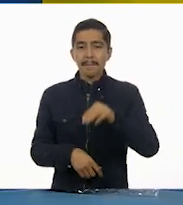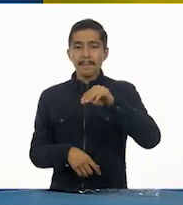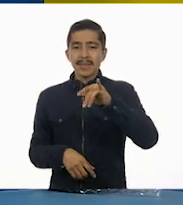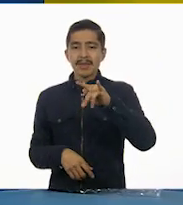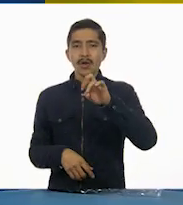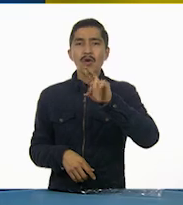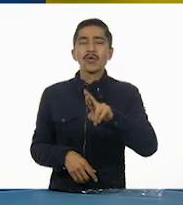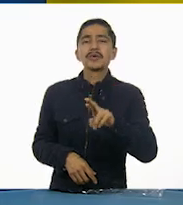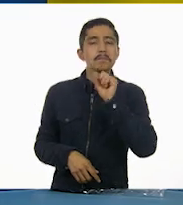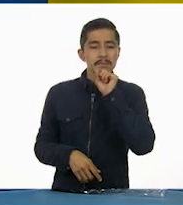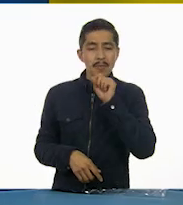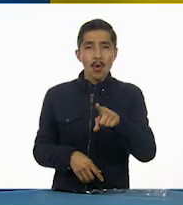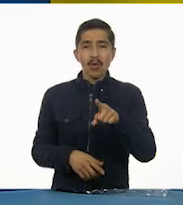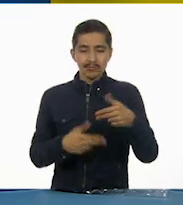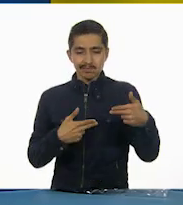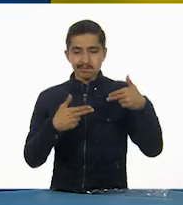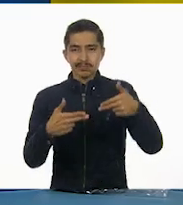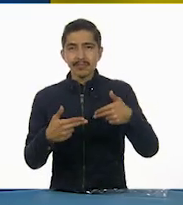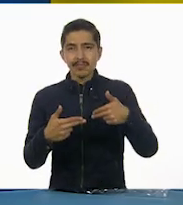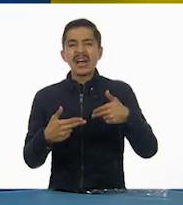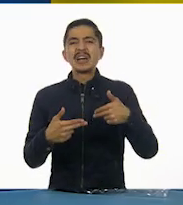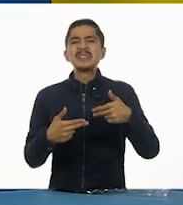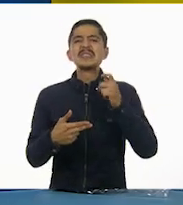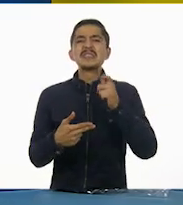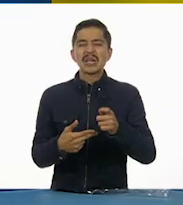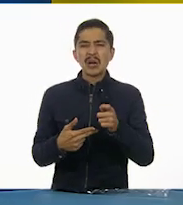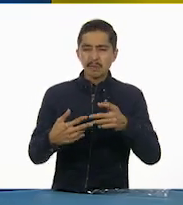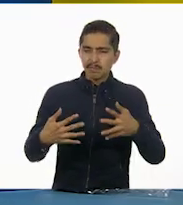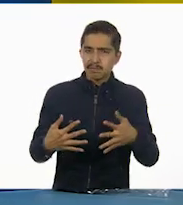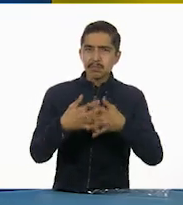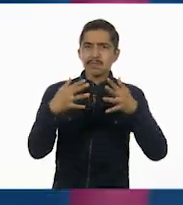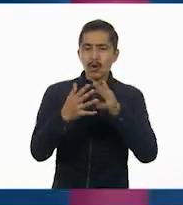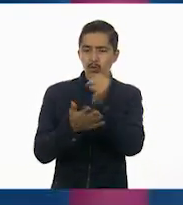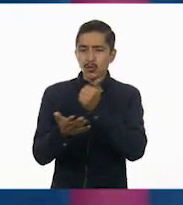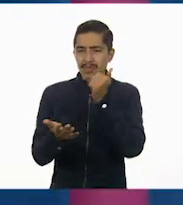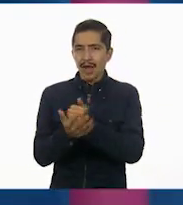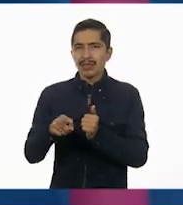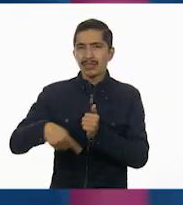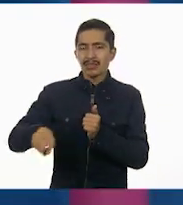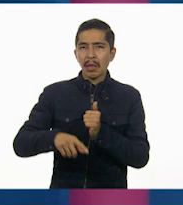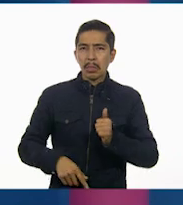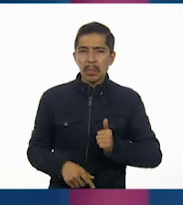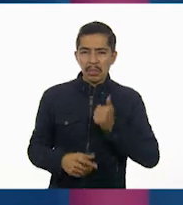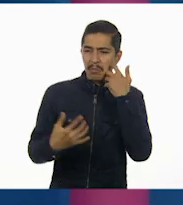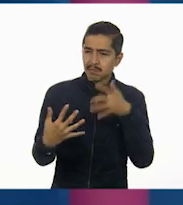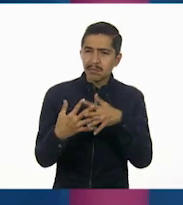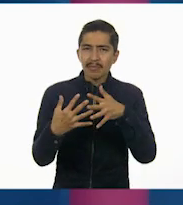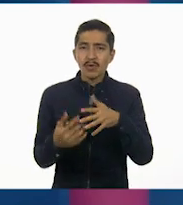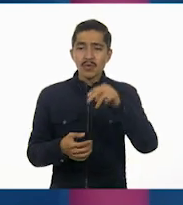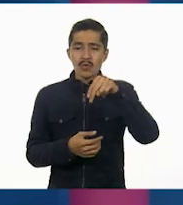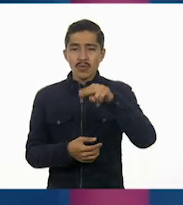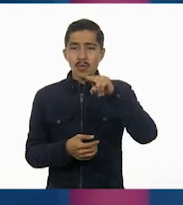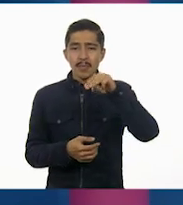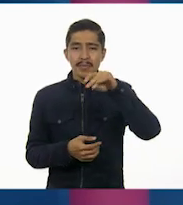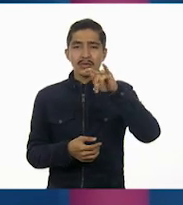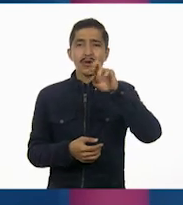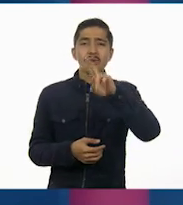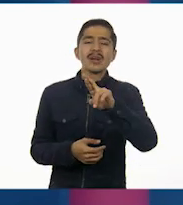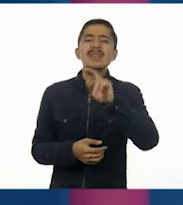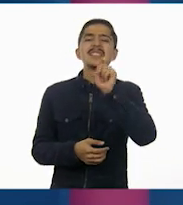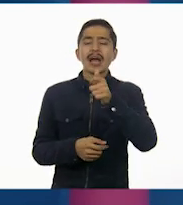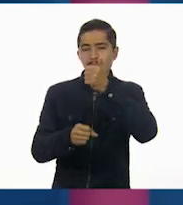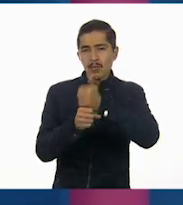fueron su descendencia y se enfrentaron por el poder de la ciudad. Yo encontré que Númitor es el abuelo de